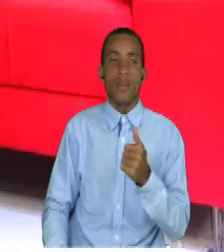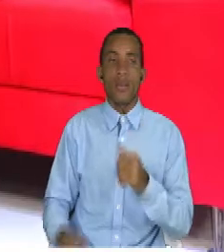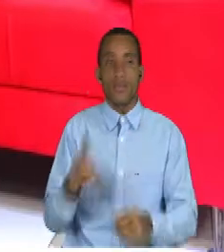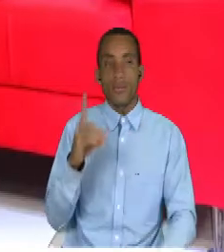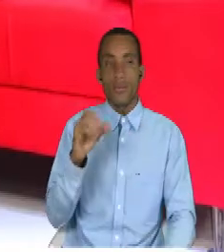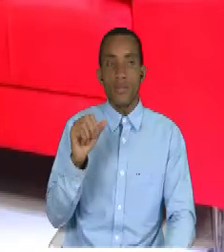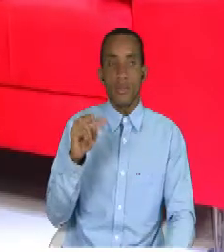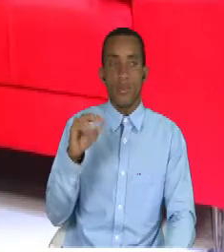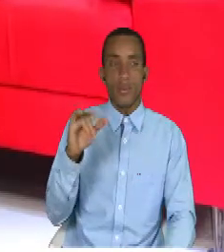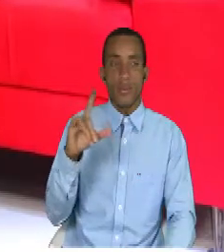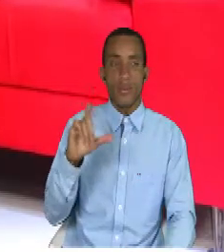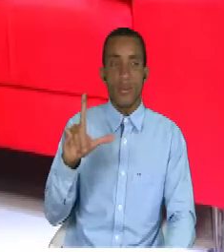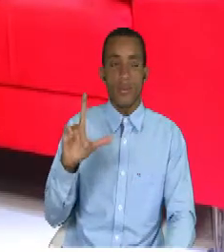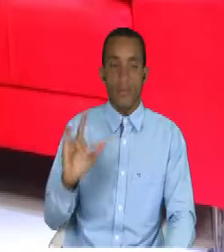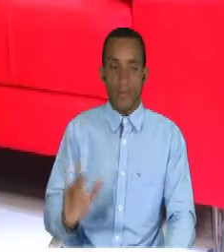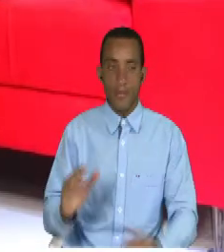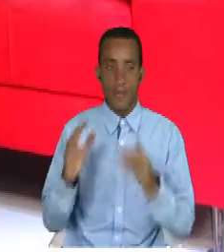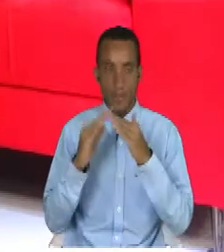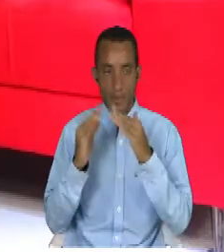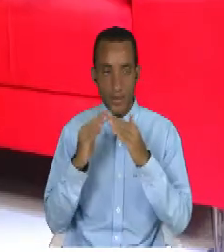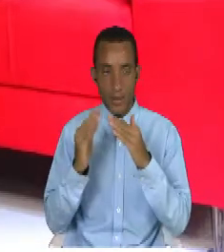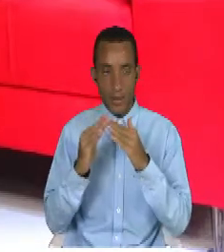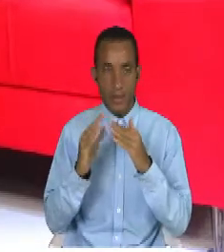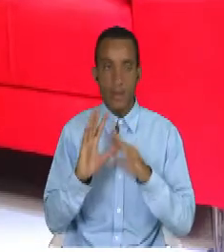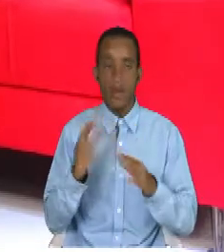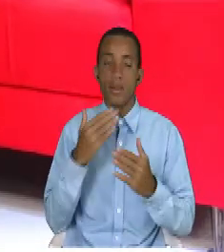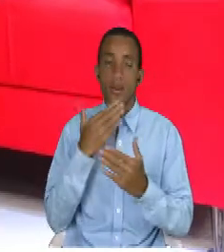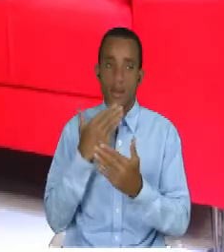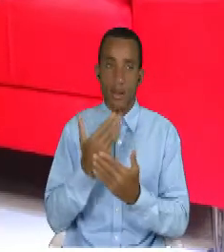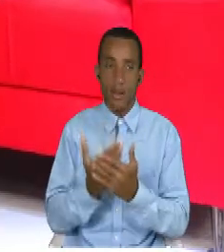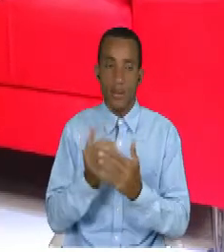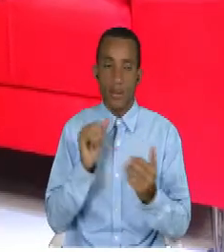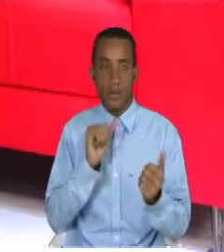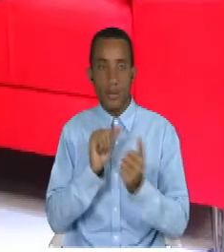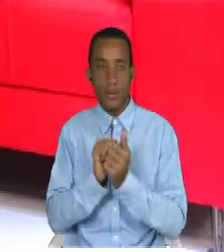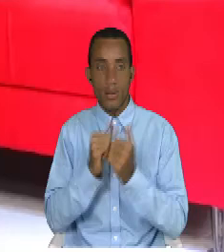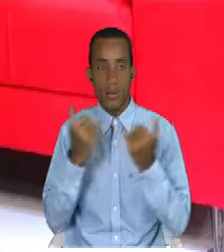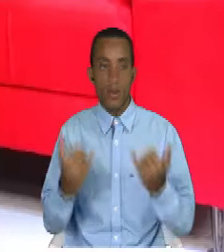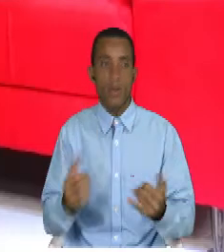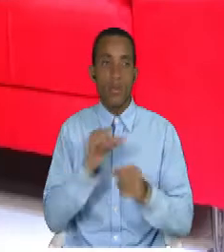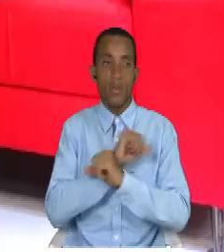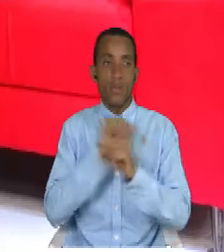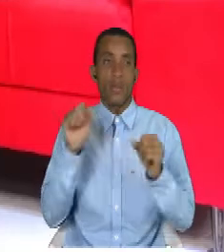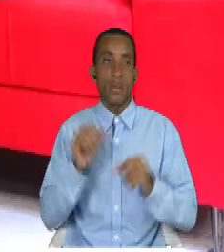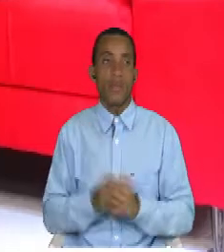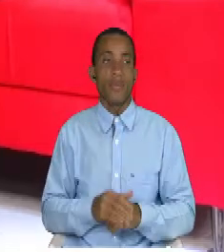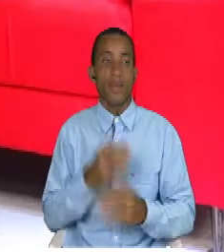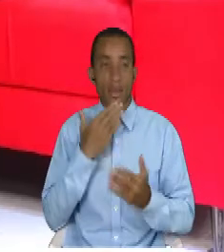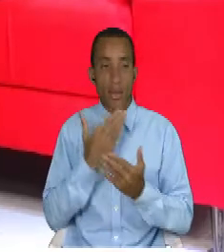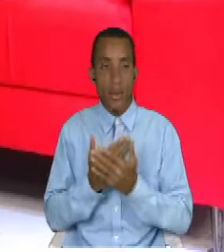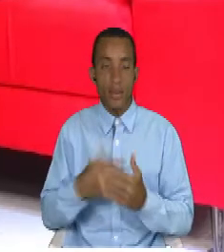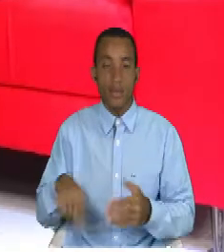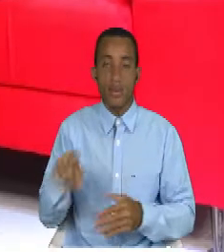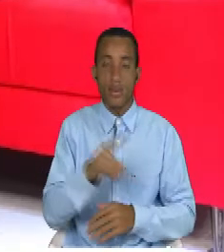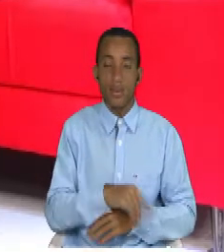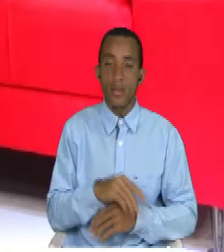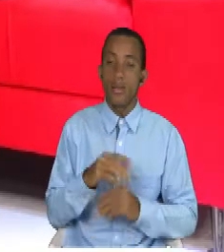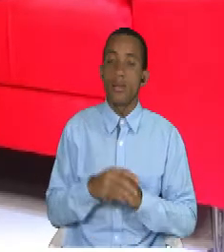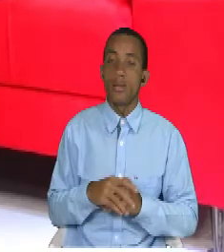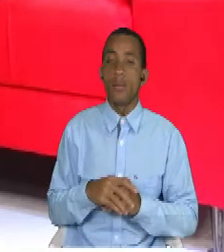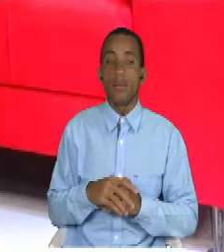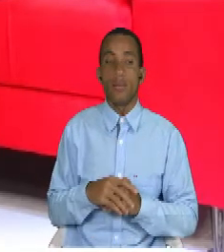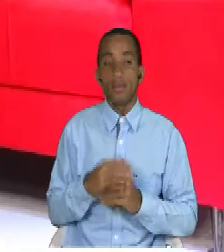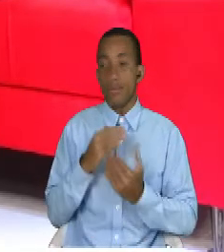martínez aquí en casa que por supuesto le damos las gracias por habernos acompañado en la mañana de hoy no gracias jennifer y gracias que ahora por la invitación